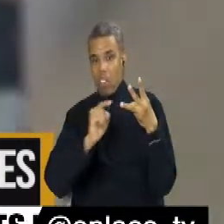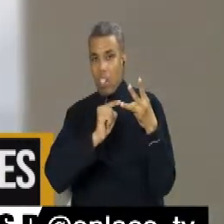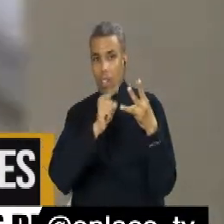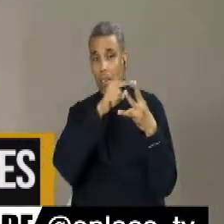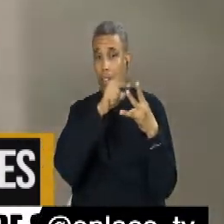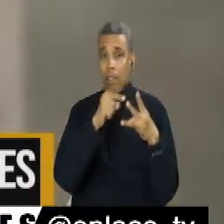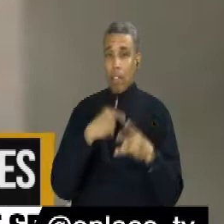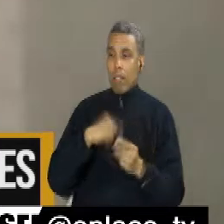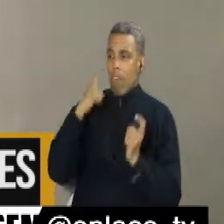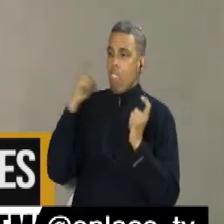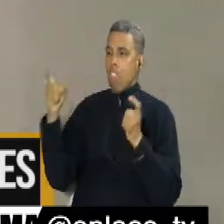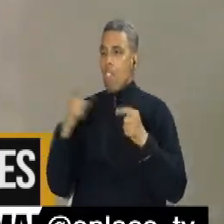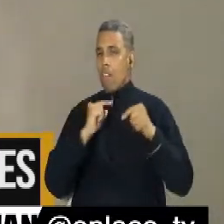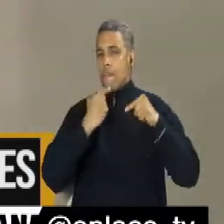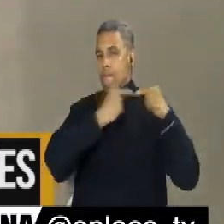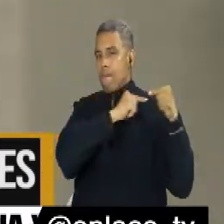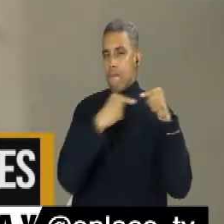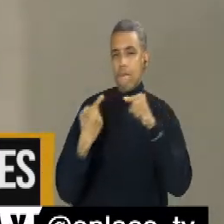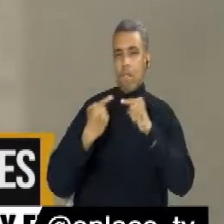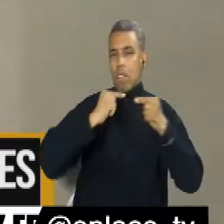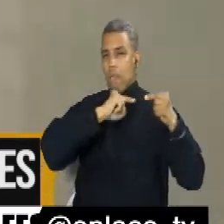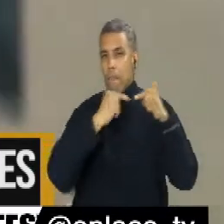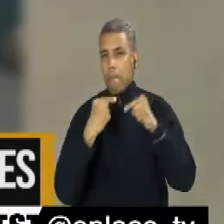se diera la situación.